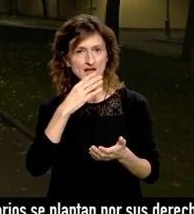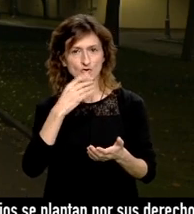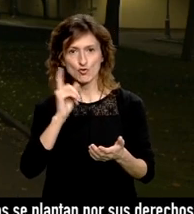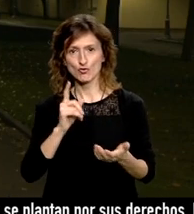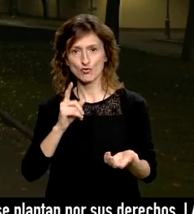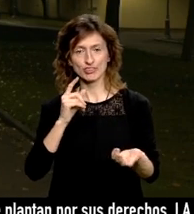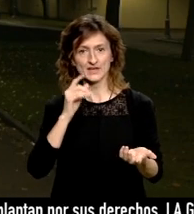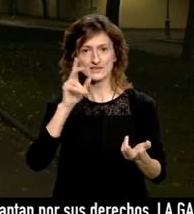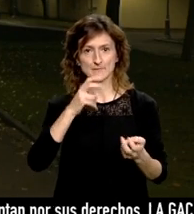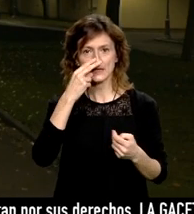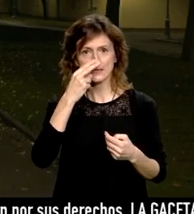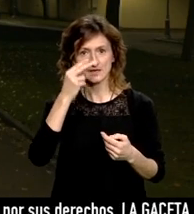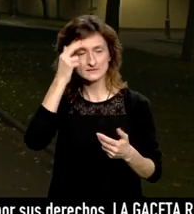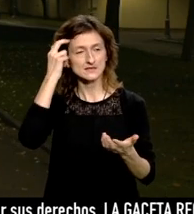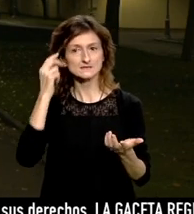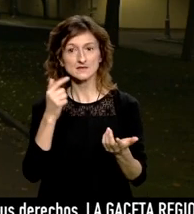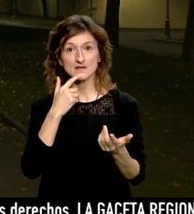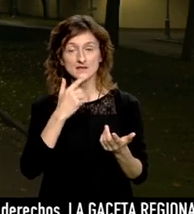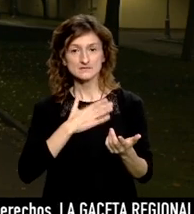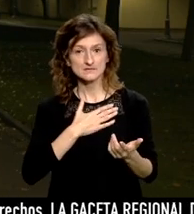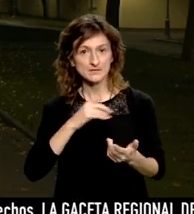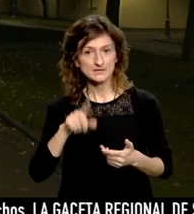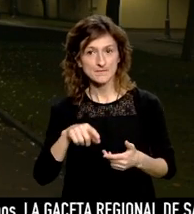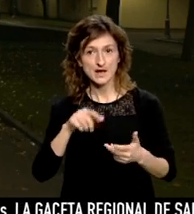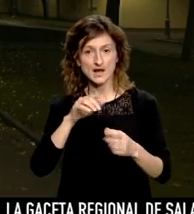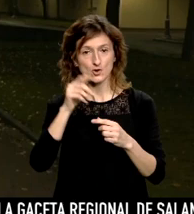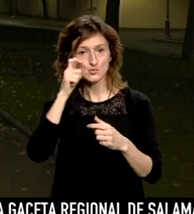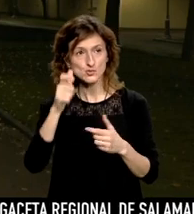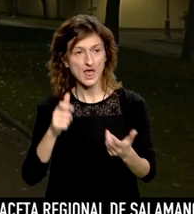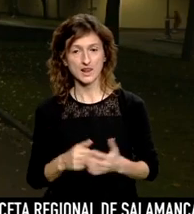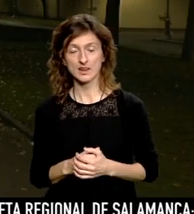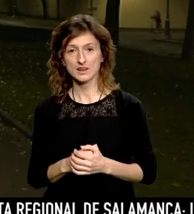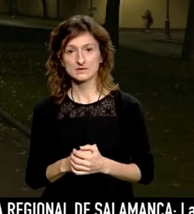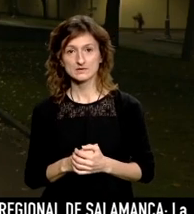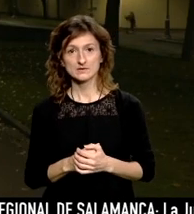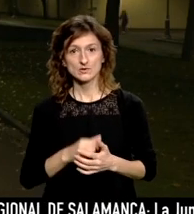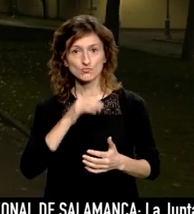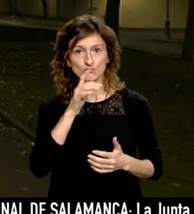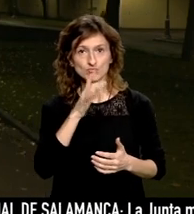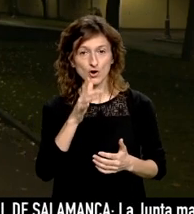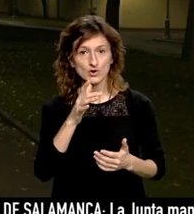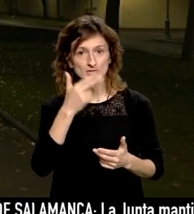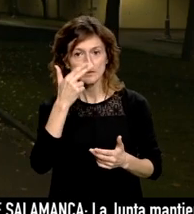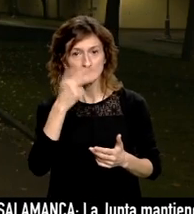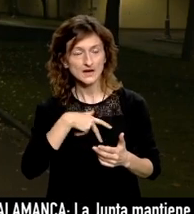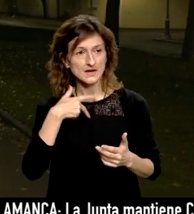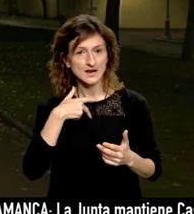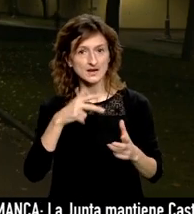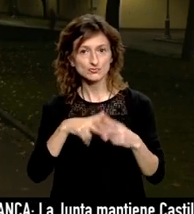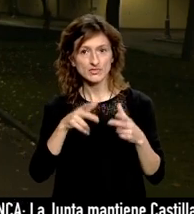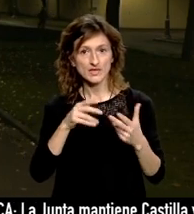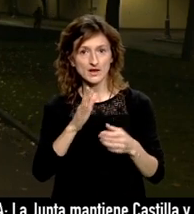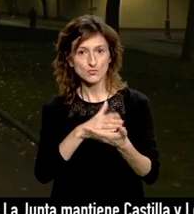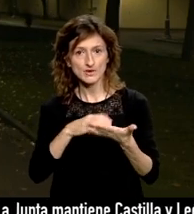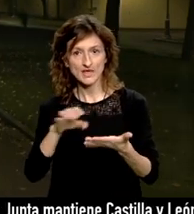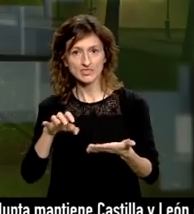desconoce totalmente los intereses y desconoce totalmente qué es el medio rural, y se está haciendo un flaco favor a intereses generales de nuestras